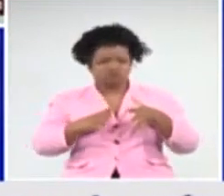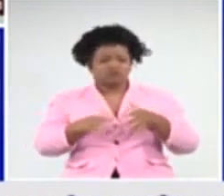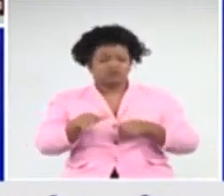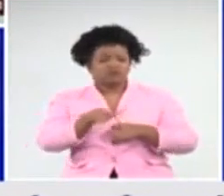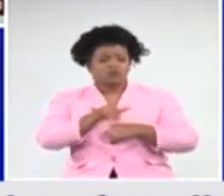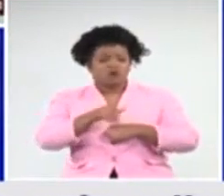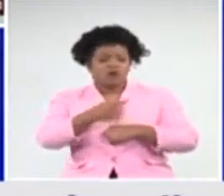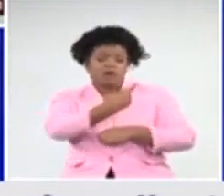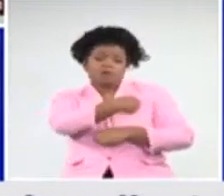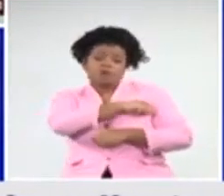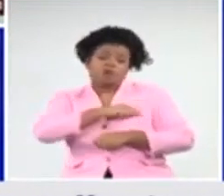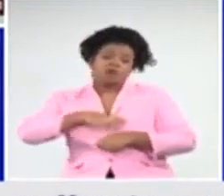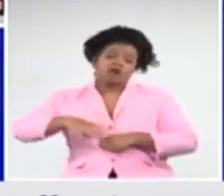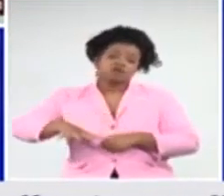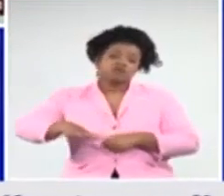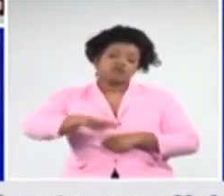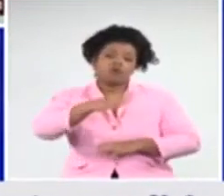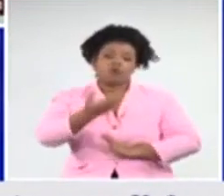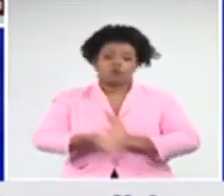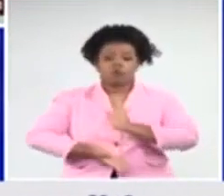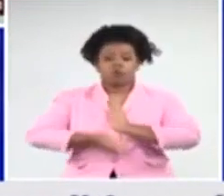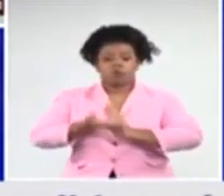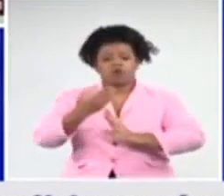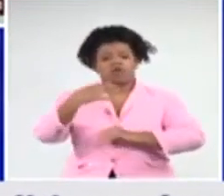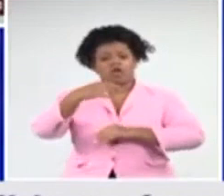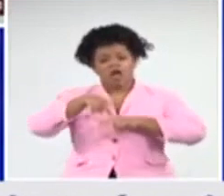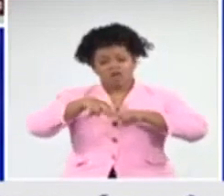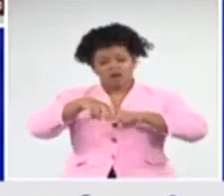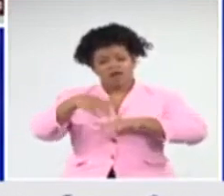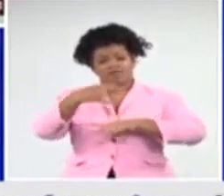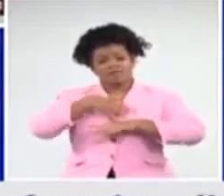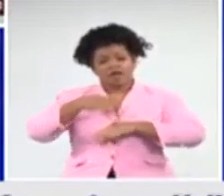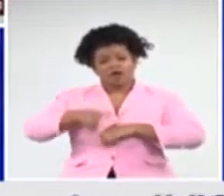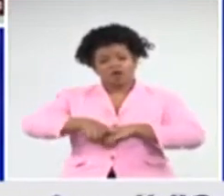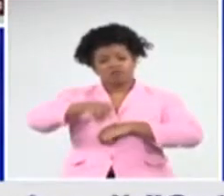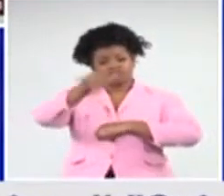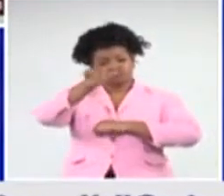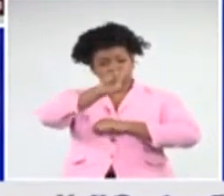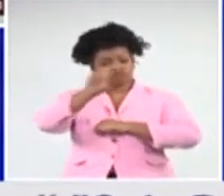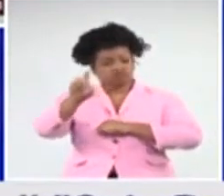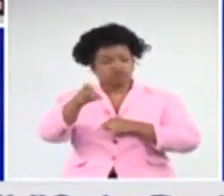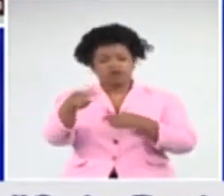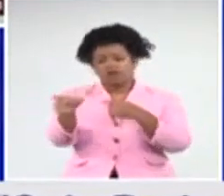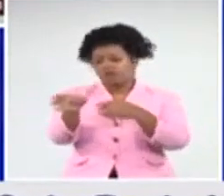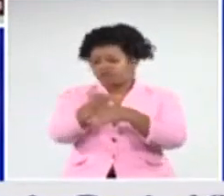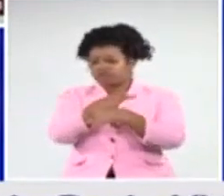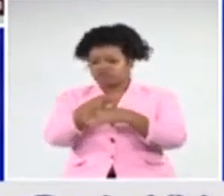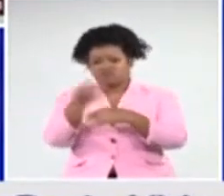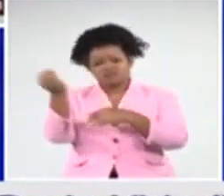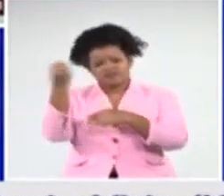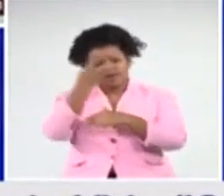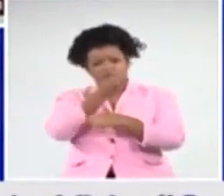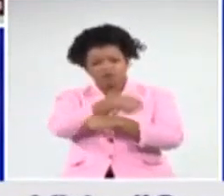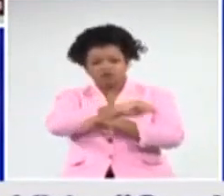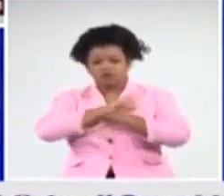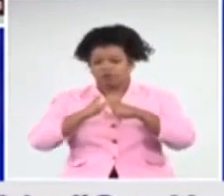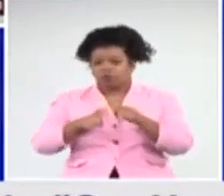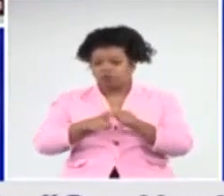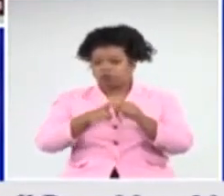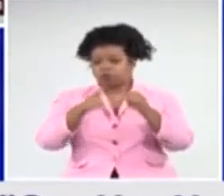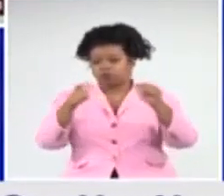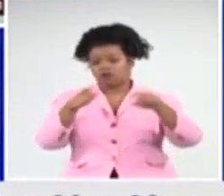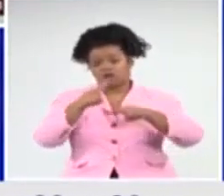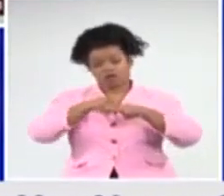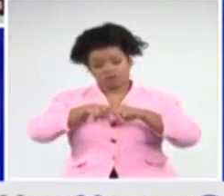población elevada, con aeropuertos, con un grupo de elementos, pues como ha pasado siempre, con el mayor % de las